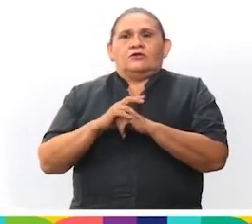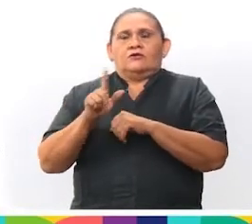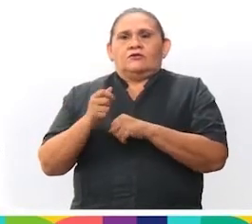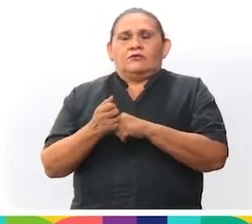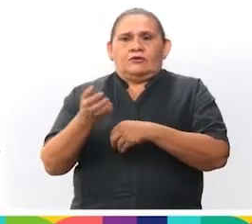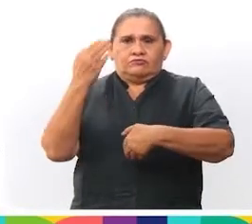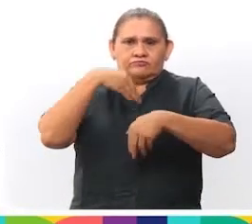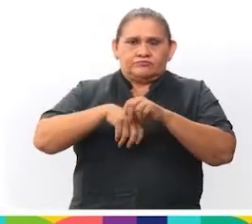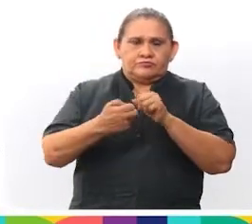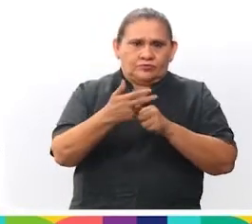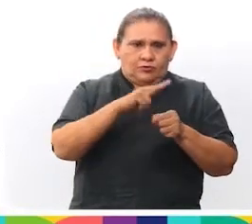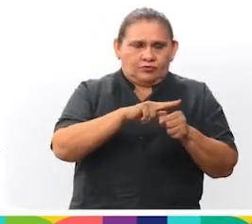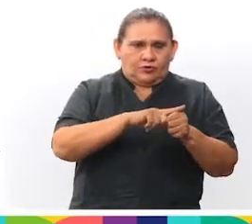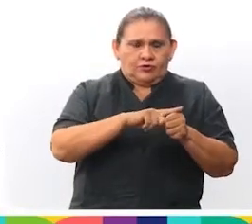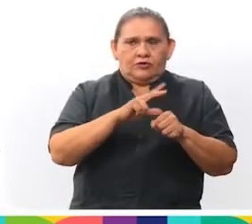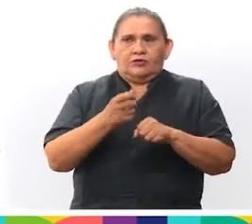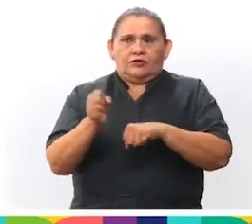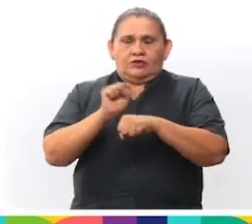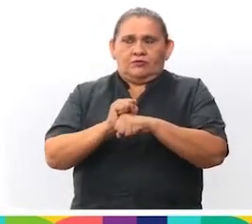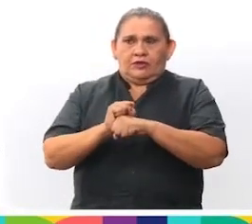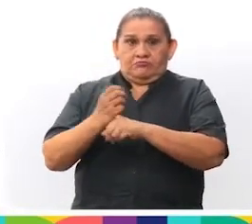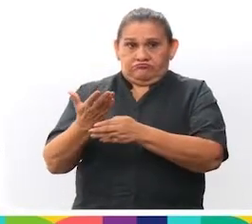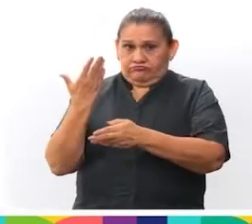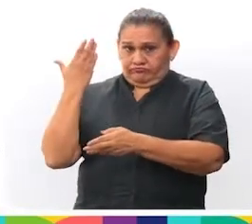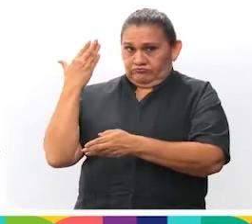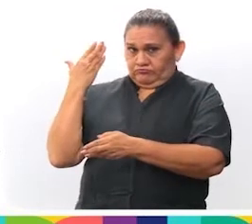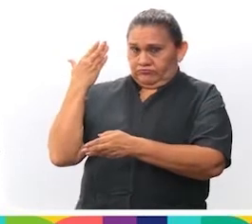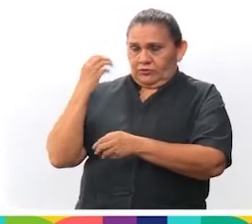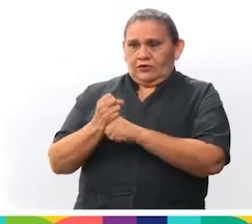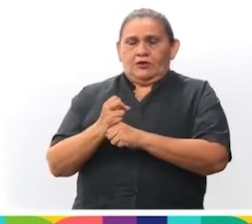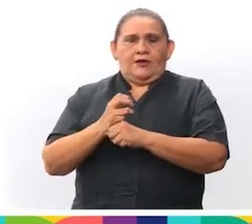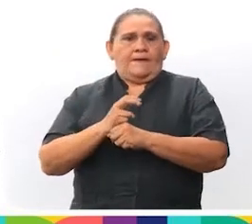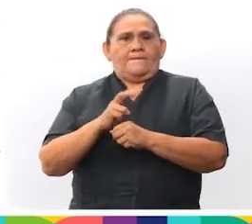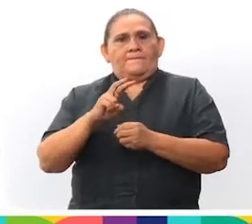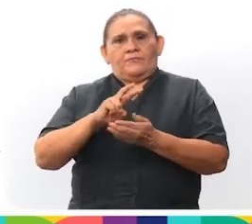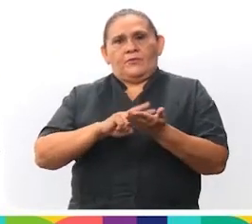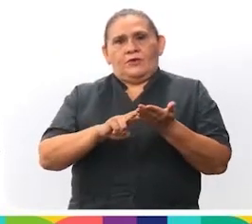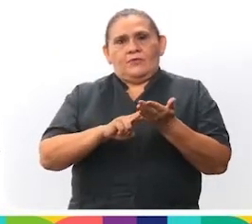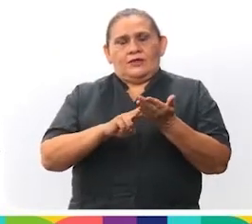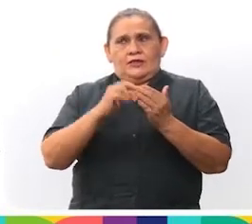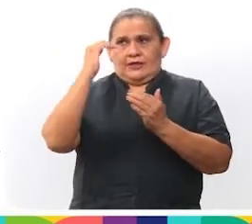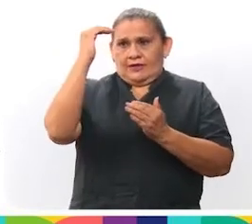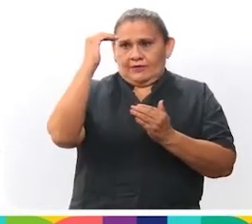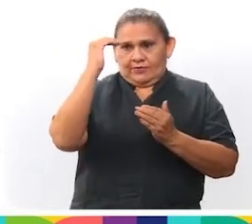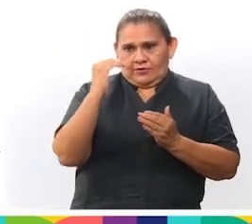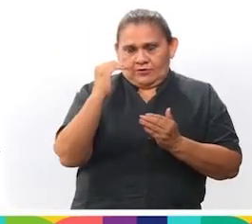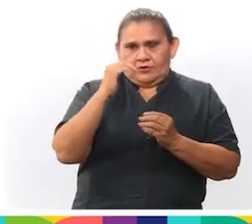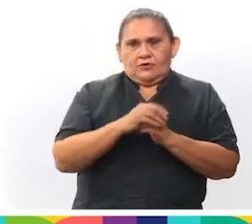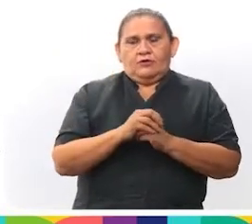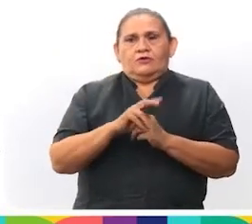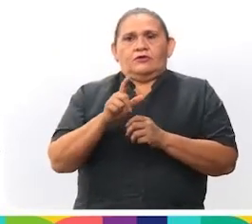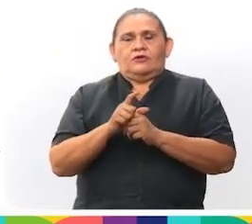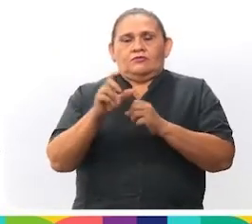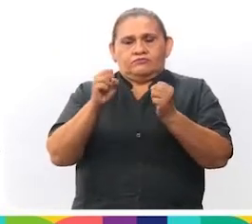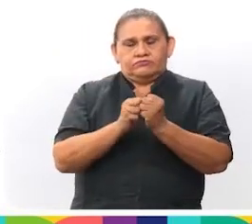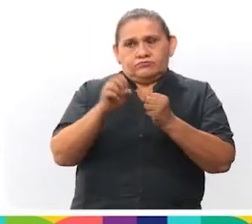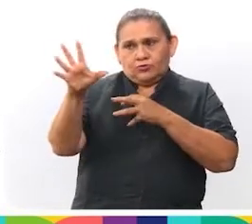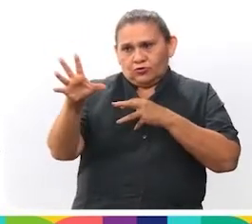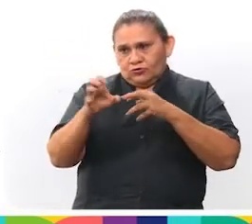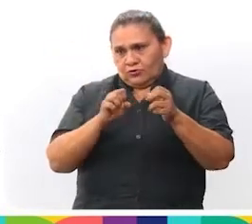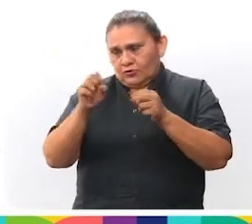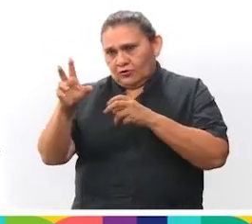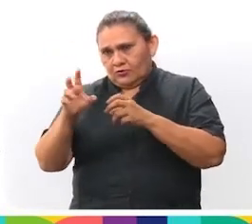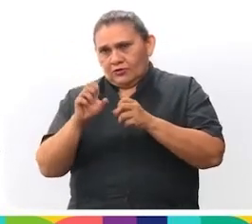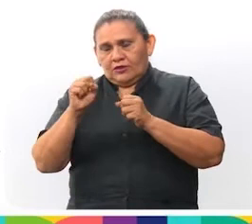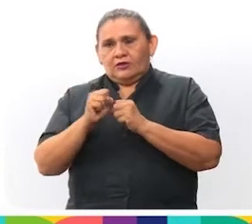admisiones hospitalarias de la semana con respecto a la anterior está en color verde y en descenso. El ritmo de contagiosidad del